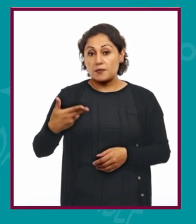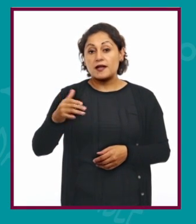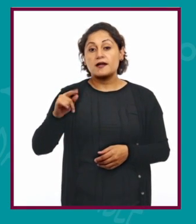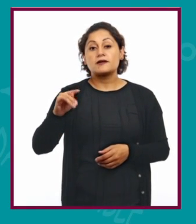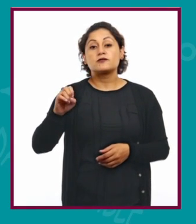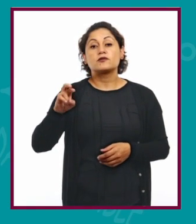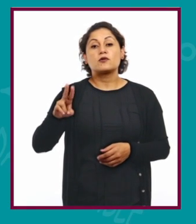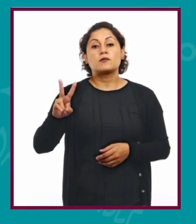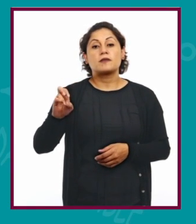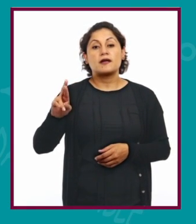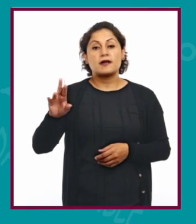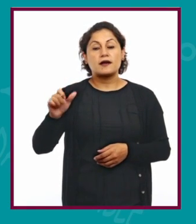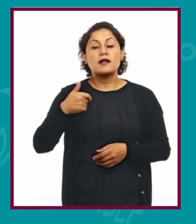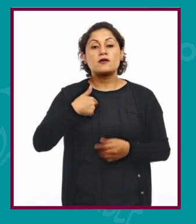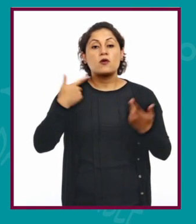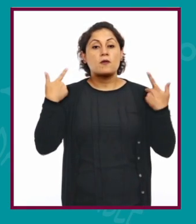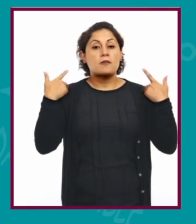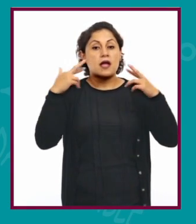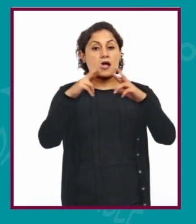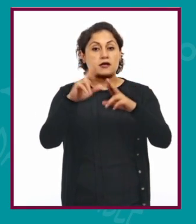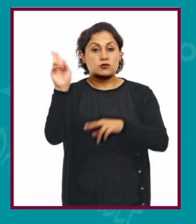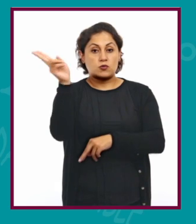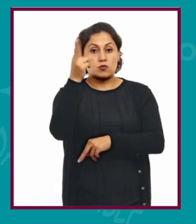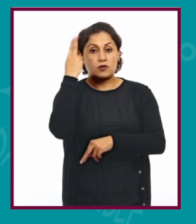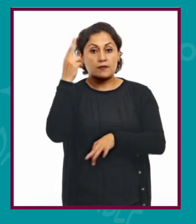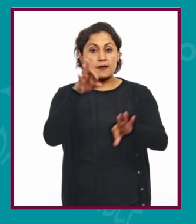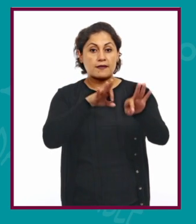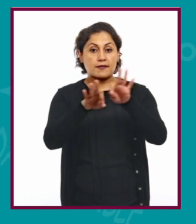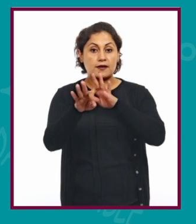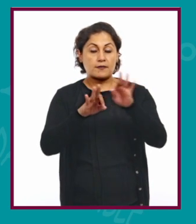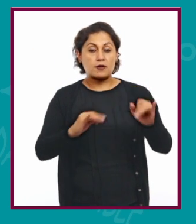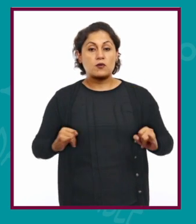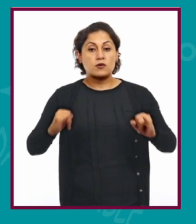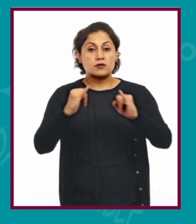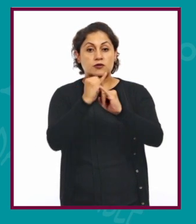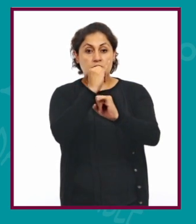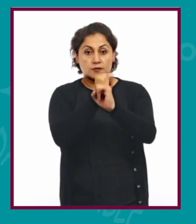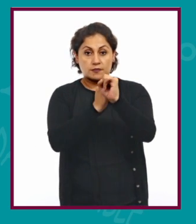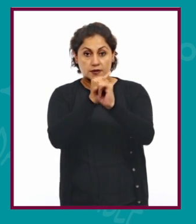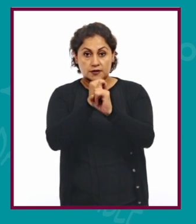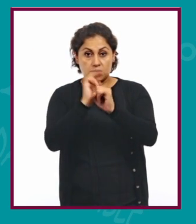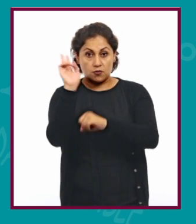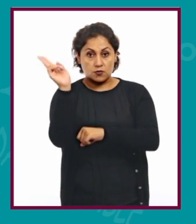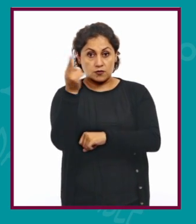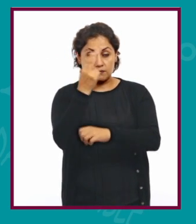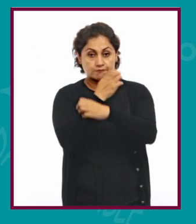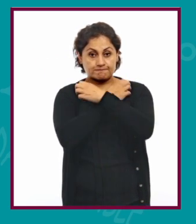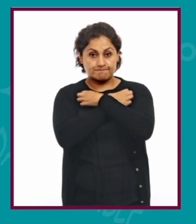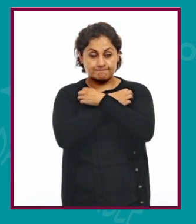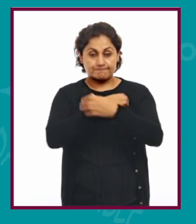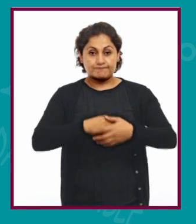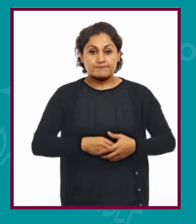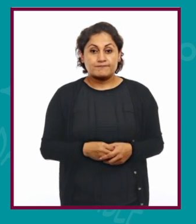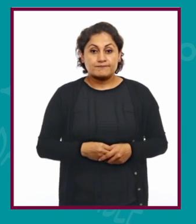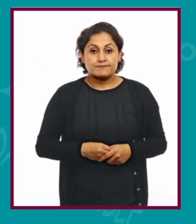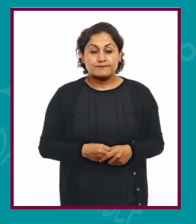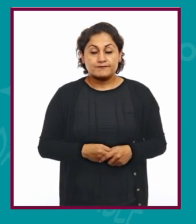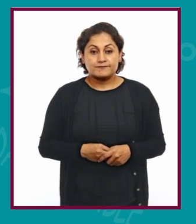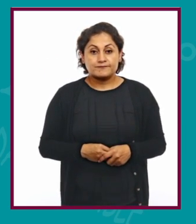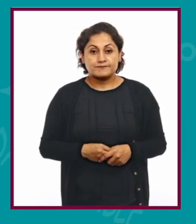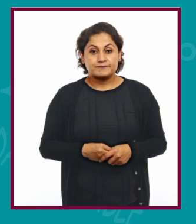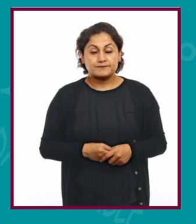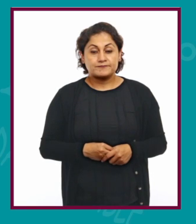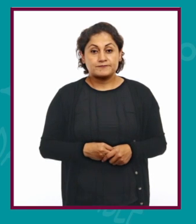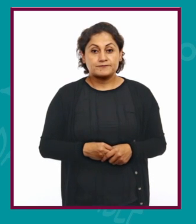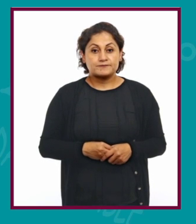Bueno, mi nombre es Héctor Vera, soy profesor universitario, trabajo en el Instituto de Investigaciones sobre la Universidad de la Educación.